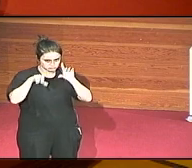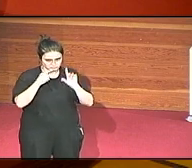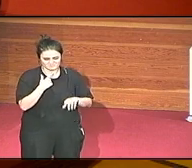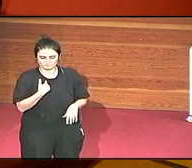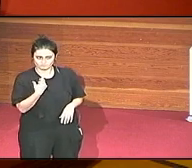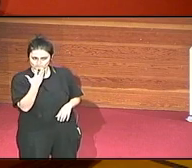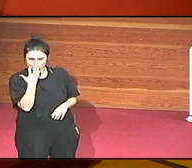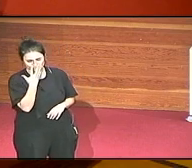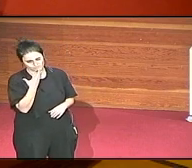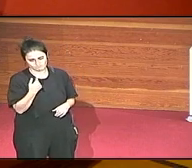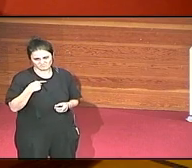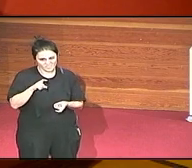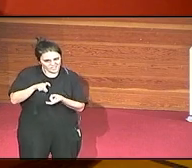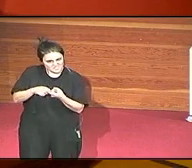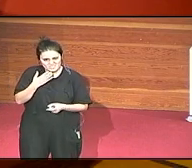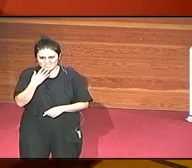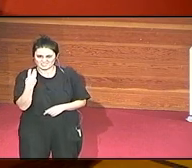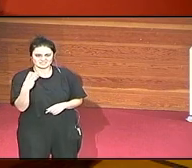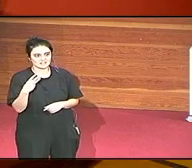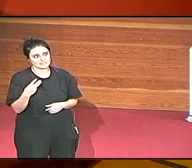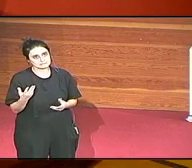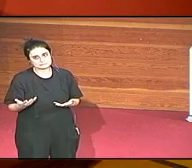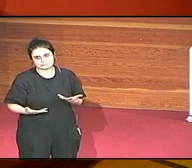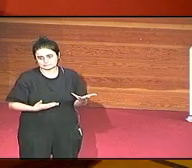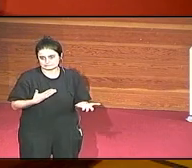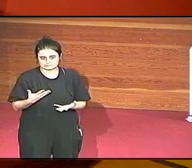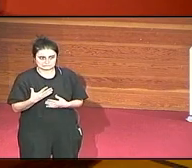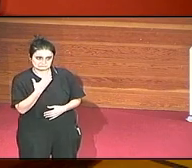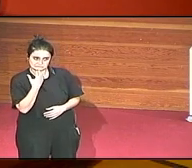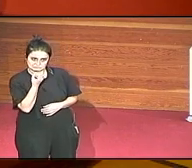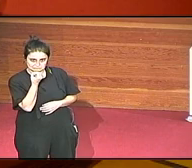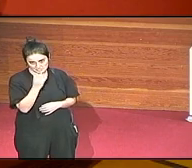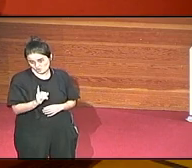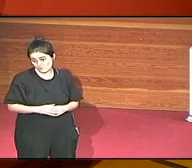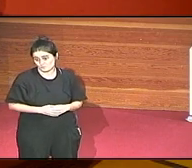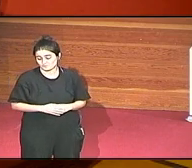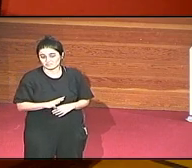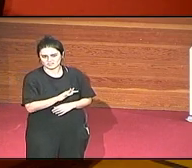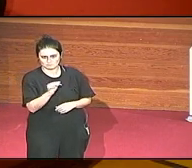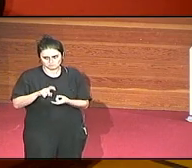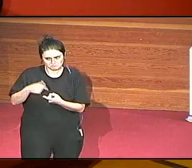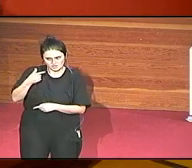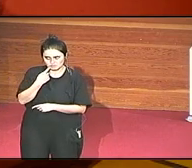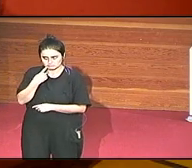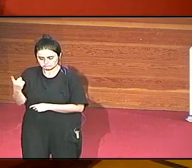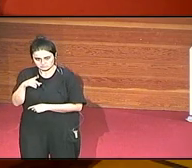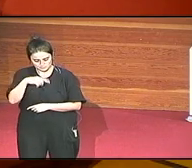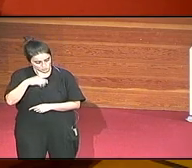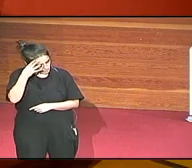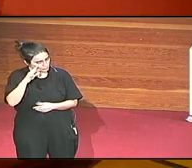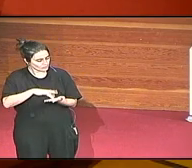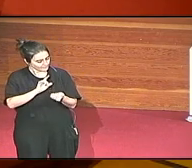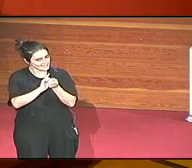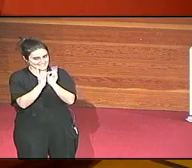a mí esto de que me casen con 13 años no me parece bien y que incluso se lo diga a su marido también me parece que es un cambio es un cambio